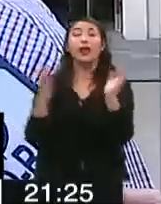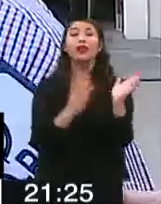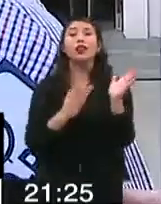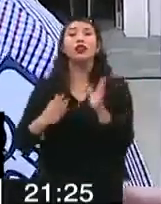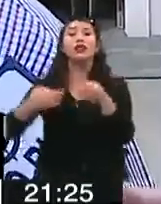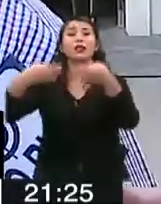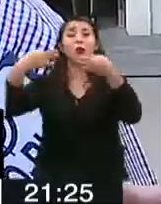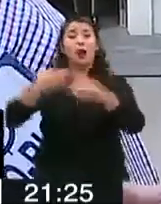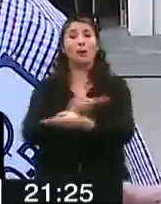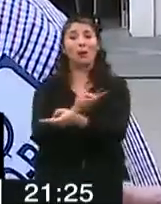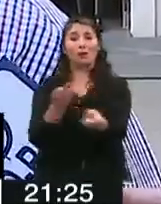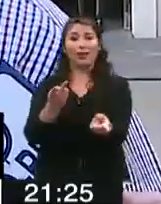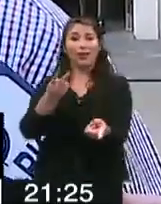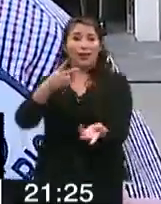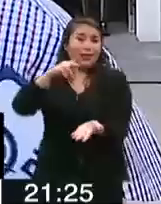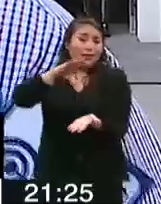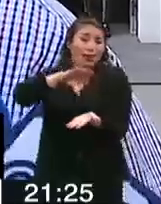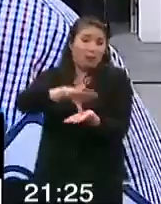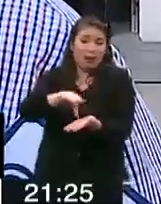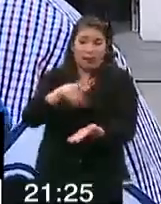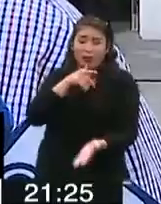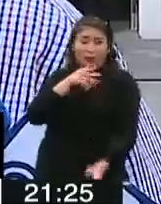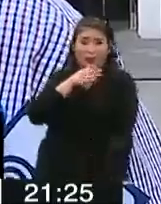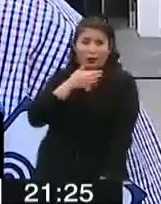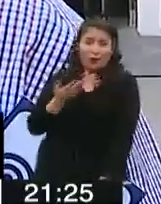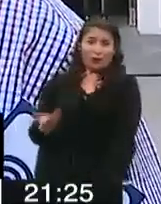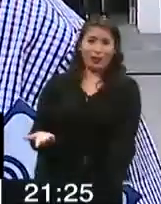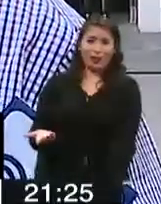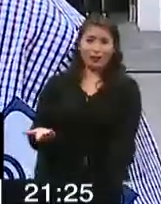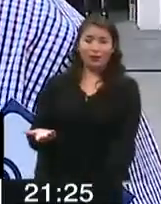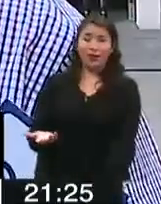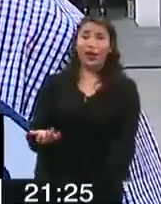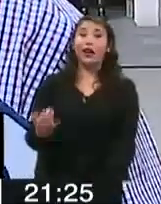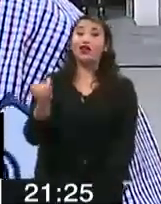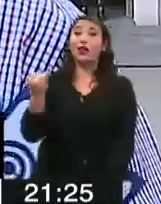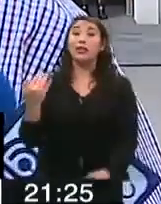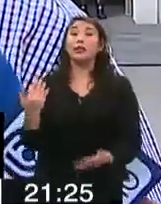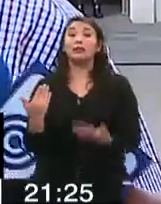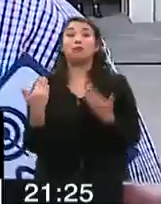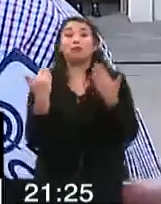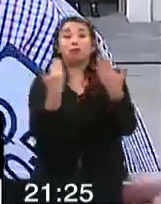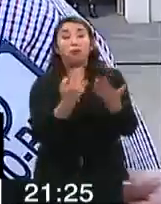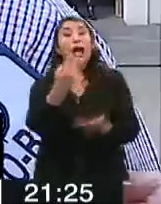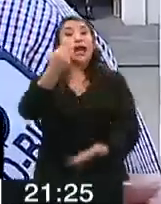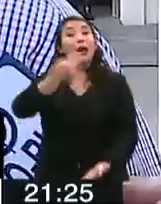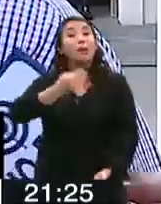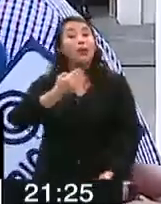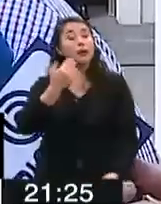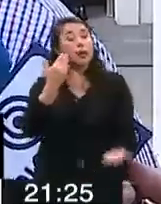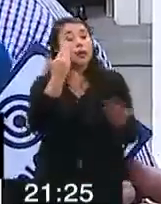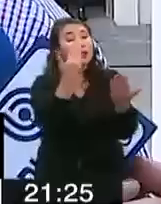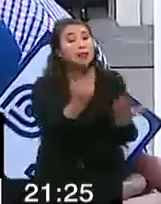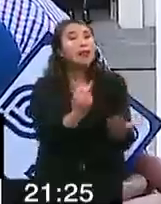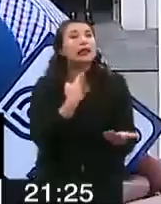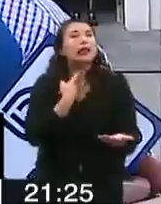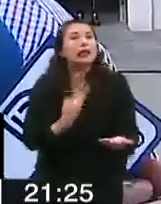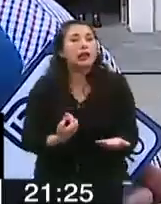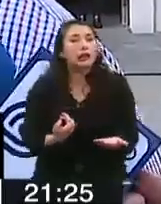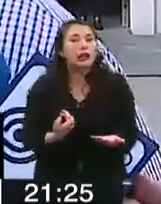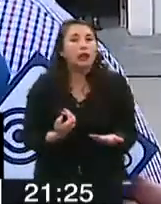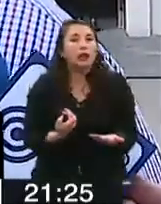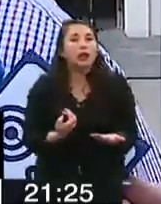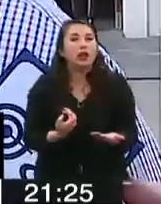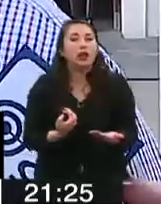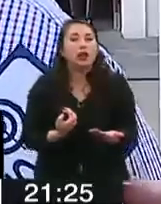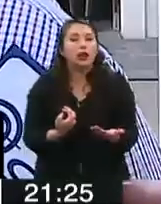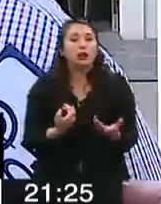pública del país, o sea, eso no hay duda alguna. Y lo que sí le entrega la ley de municipalidades a las municipalidades